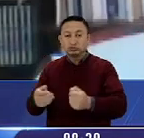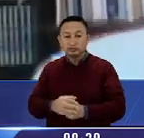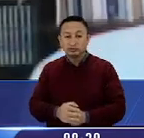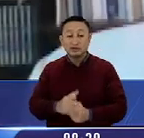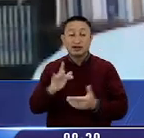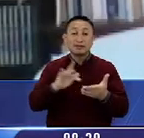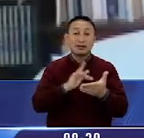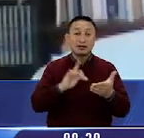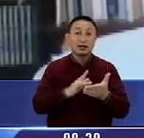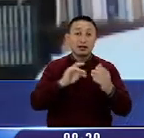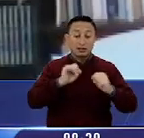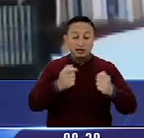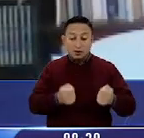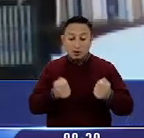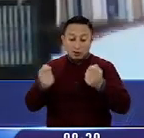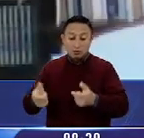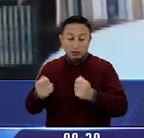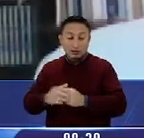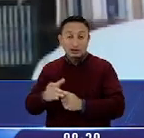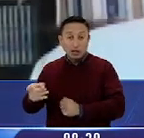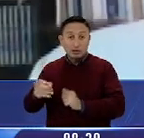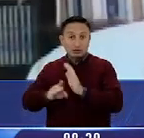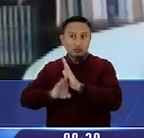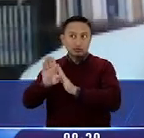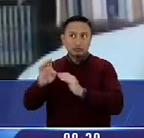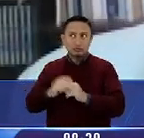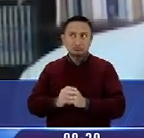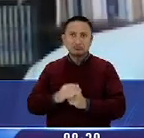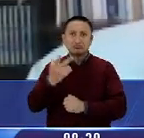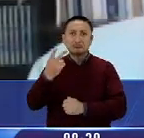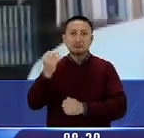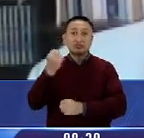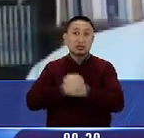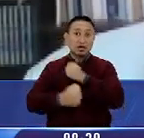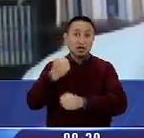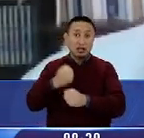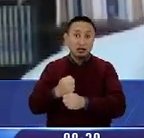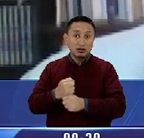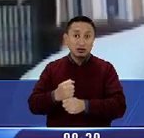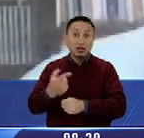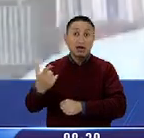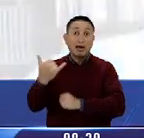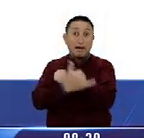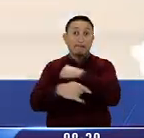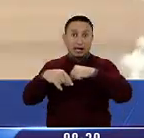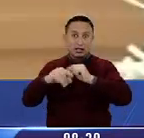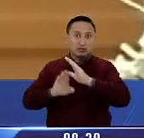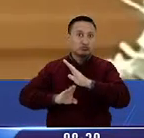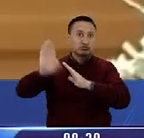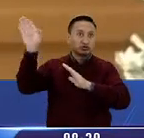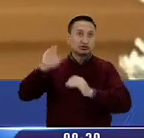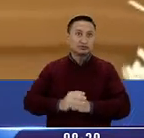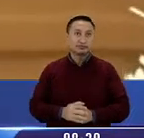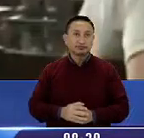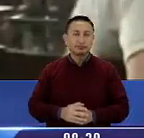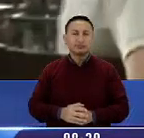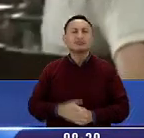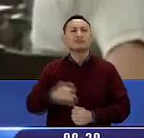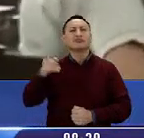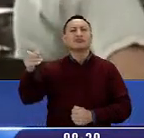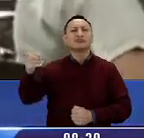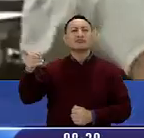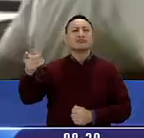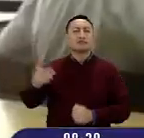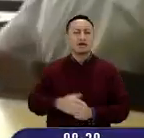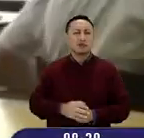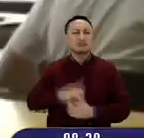digitales permitieron avanzar en menos de 30 años en uno de los países desarrollados. ¿Cuál es la malla curricular que les